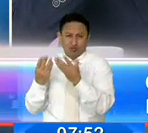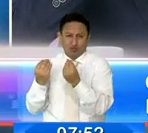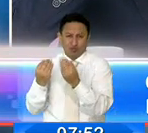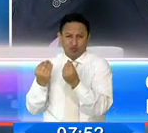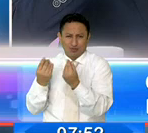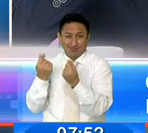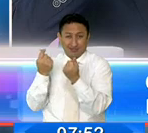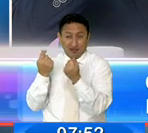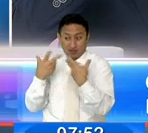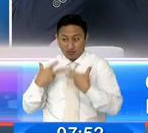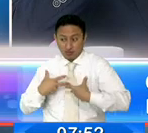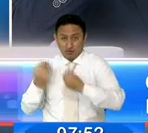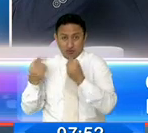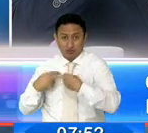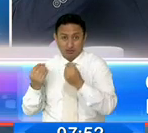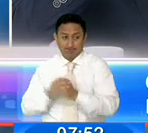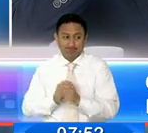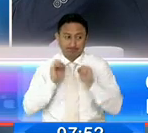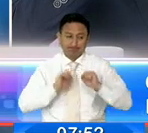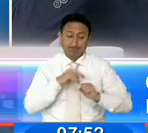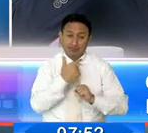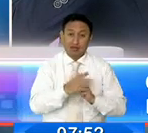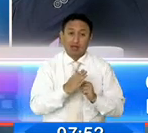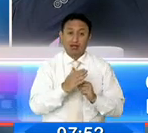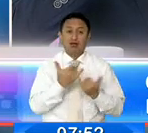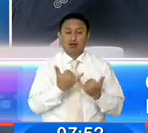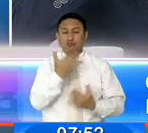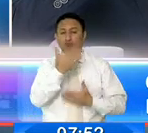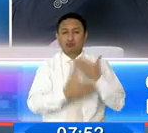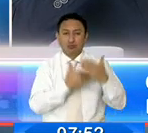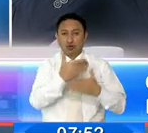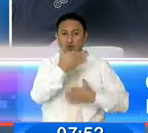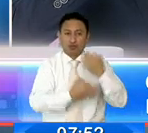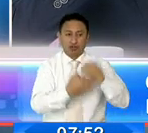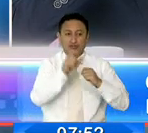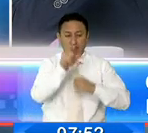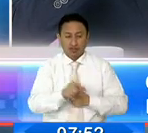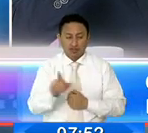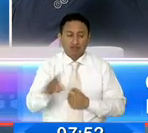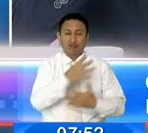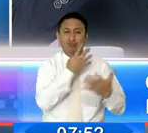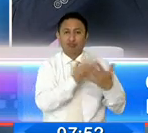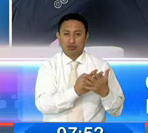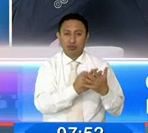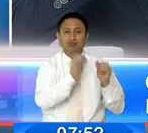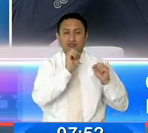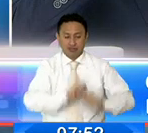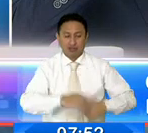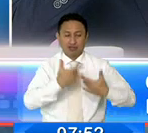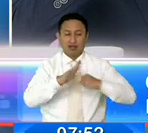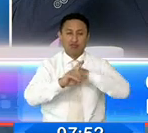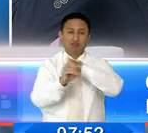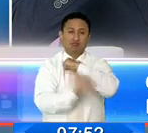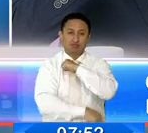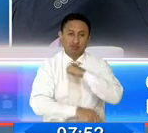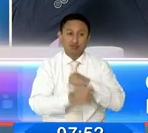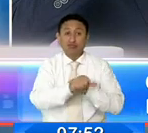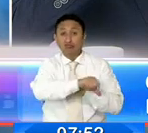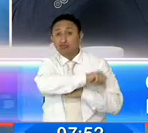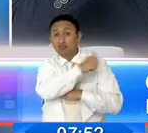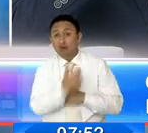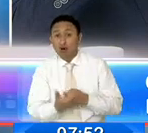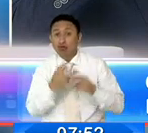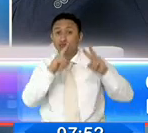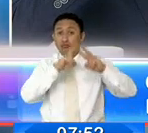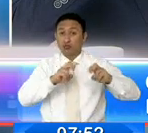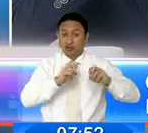de dinero. Hay procesos judiciales, hay presos detenidos con sentencia, otros que están en indicios,